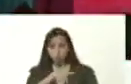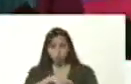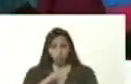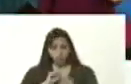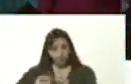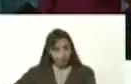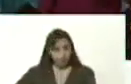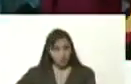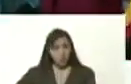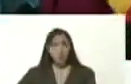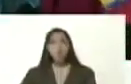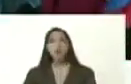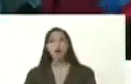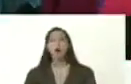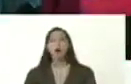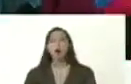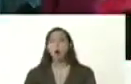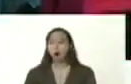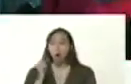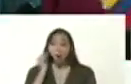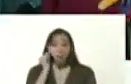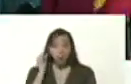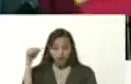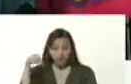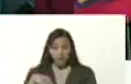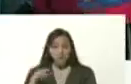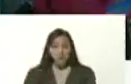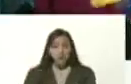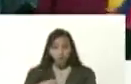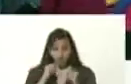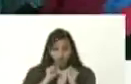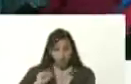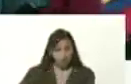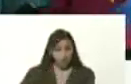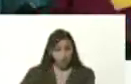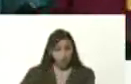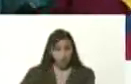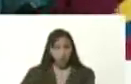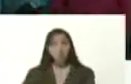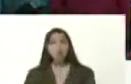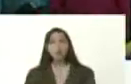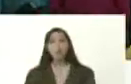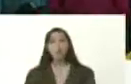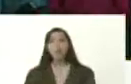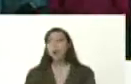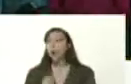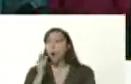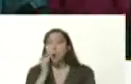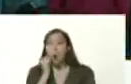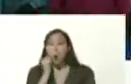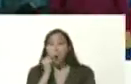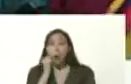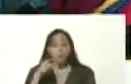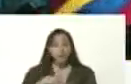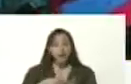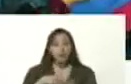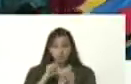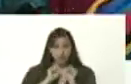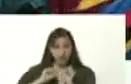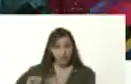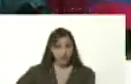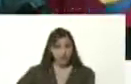¿Las mujeres de Carabobo se van a rendir? ¿Los hombres de Carabobo nos vamos a rendir?